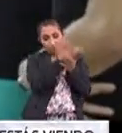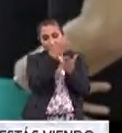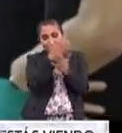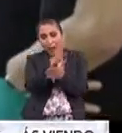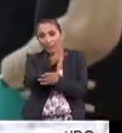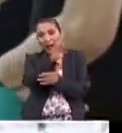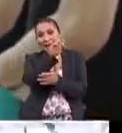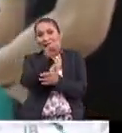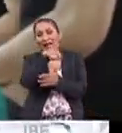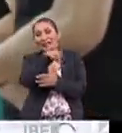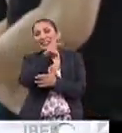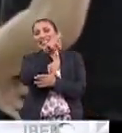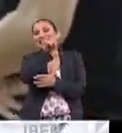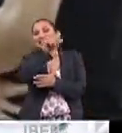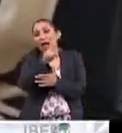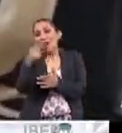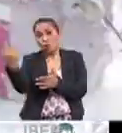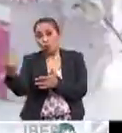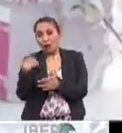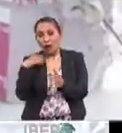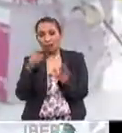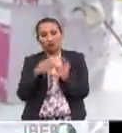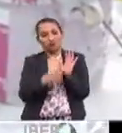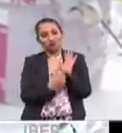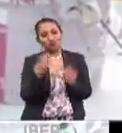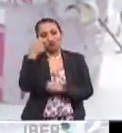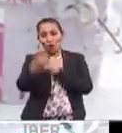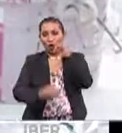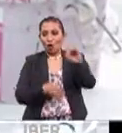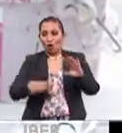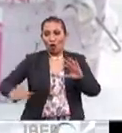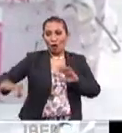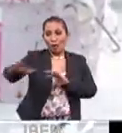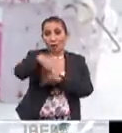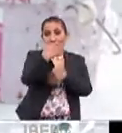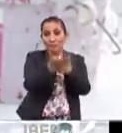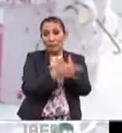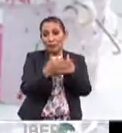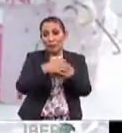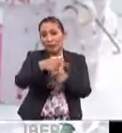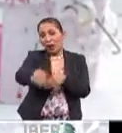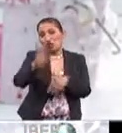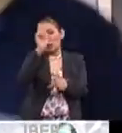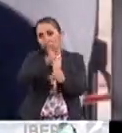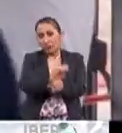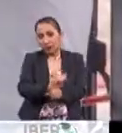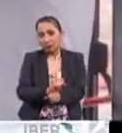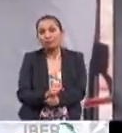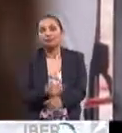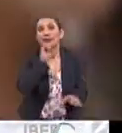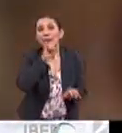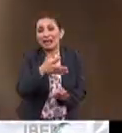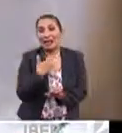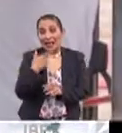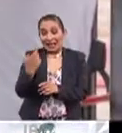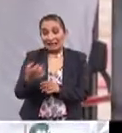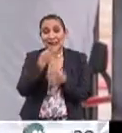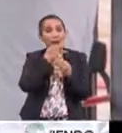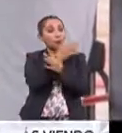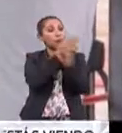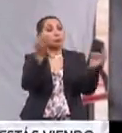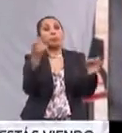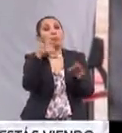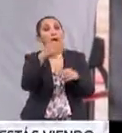de Barranquitas, en una de las puestas en escena que se van a hacer durante toda la semana. También contar que esta campaña